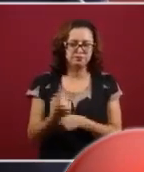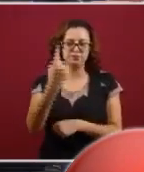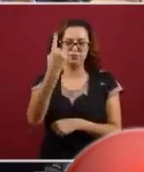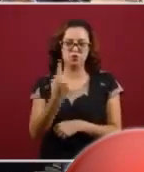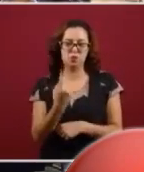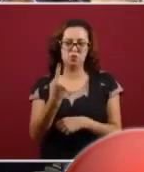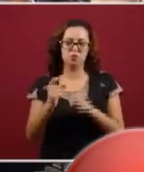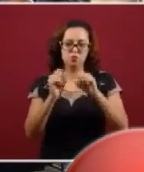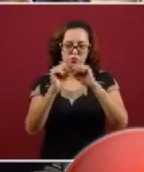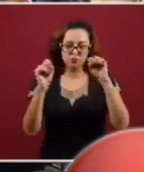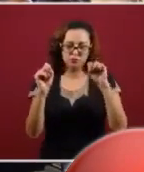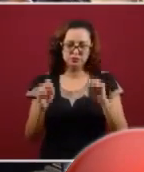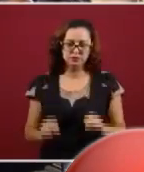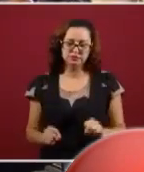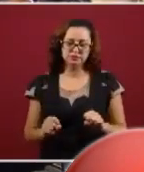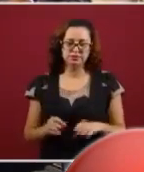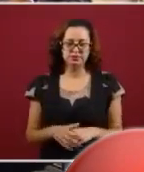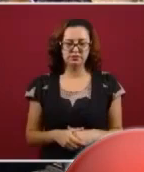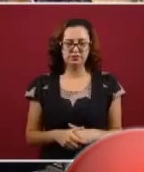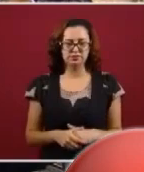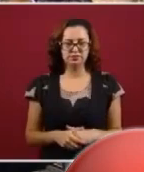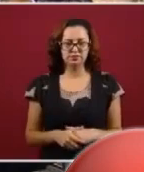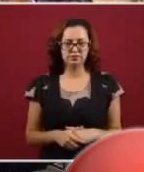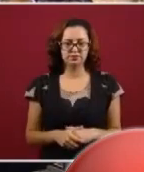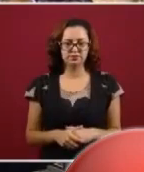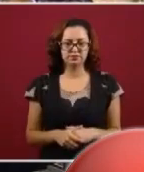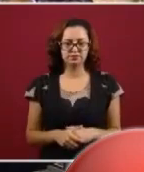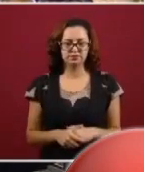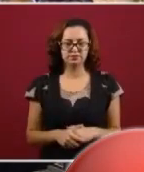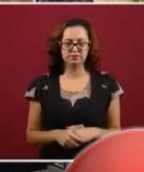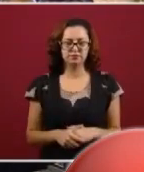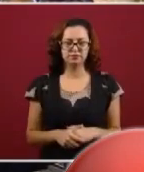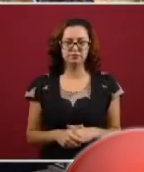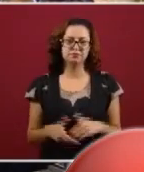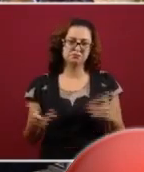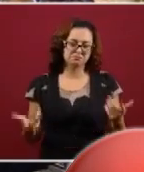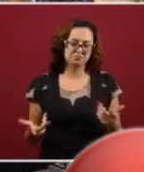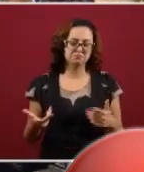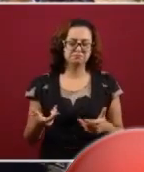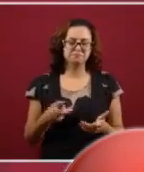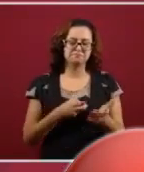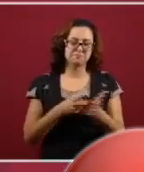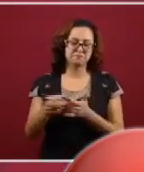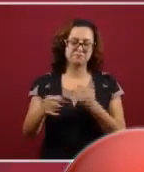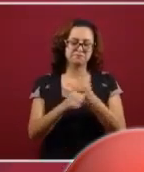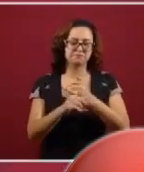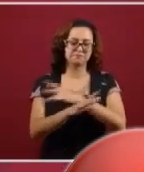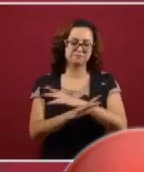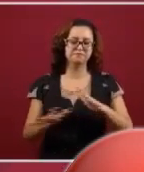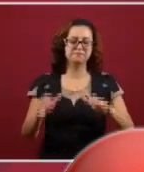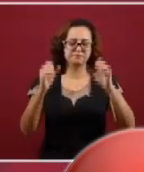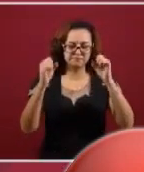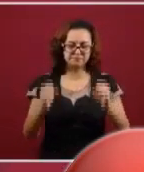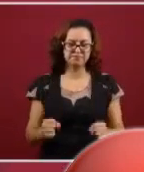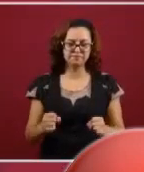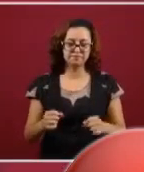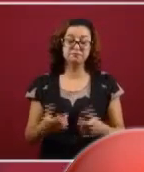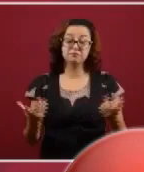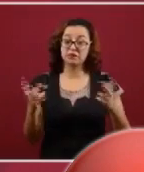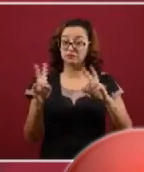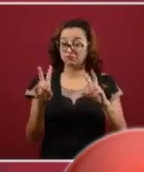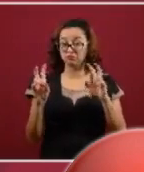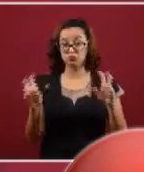agruparlos y poder garantizar el derecho a la información. Ese es un buen